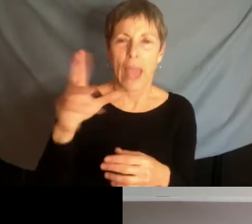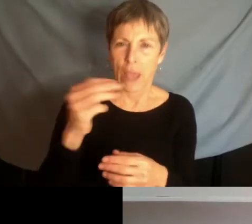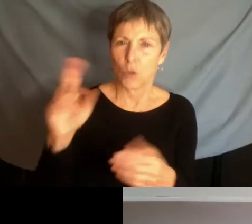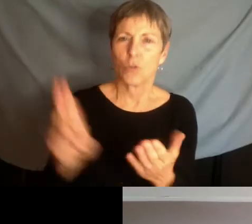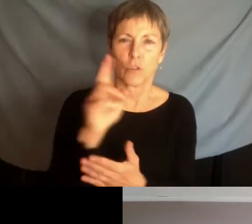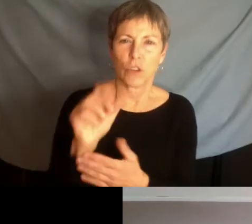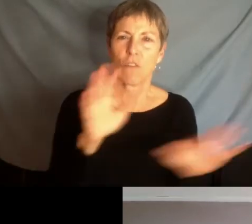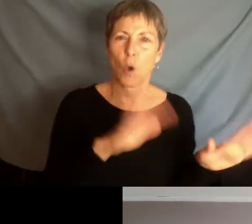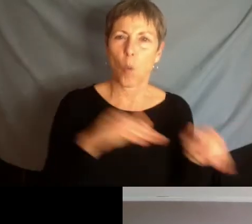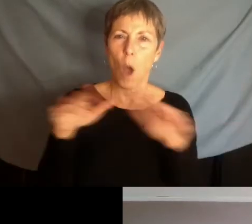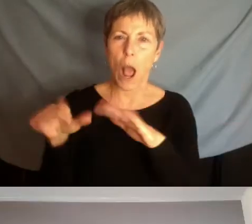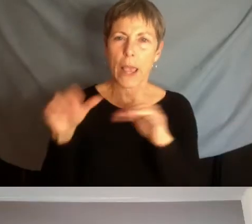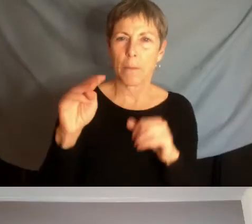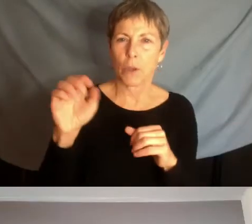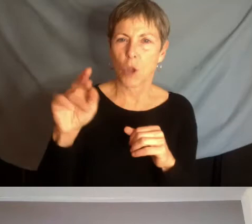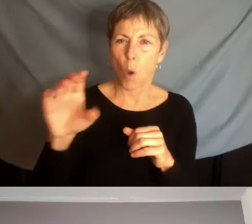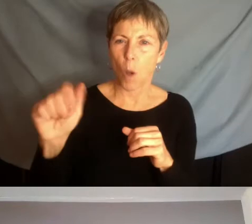de Monmouth.